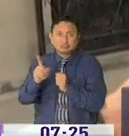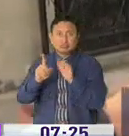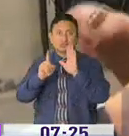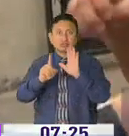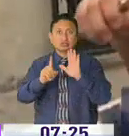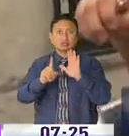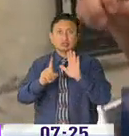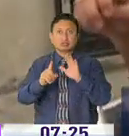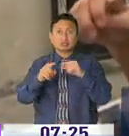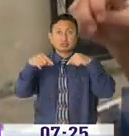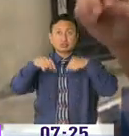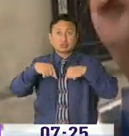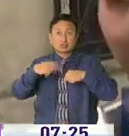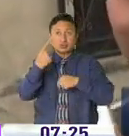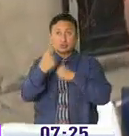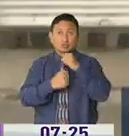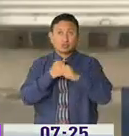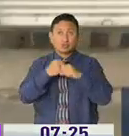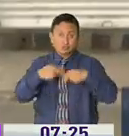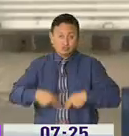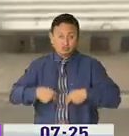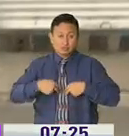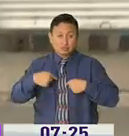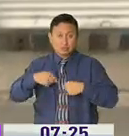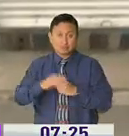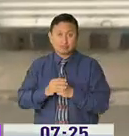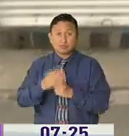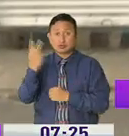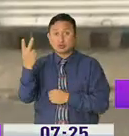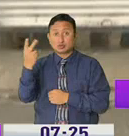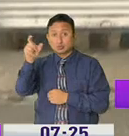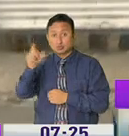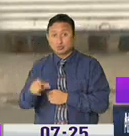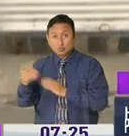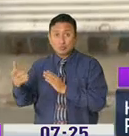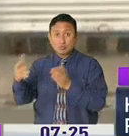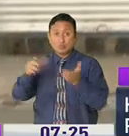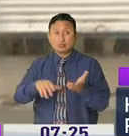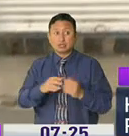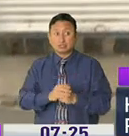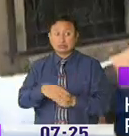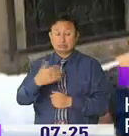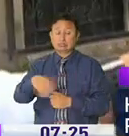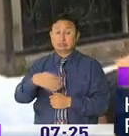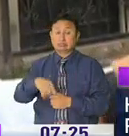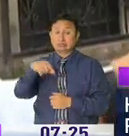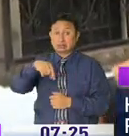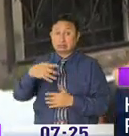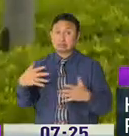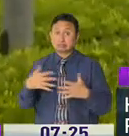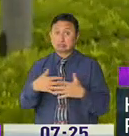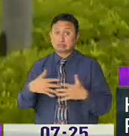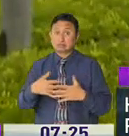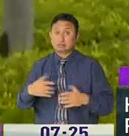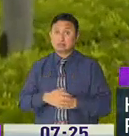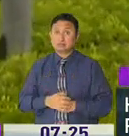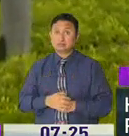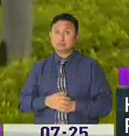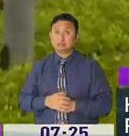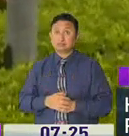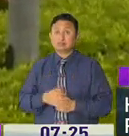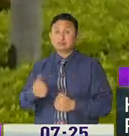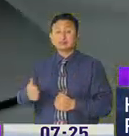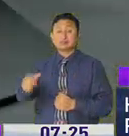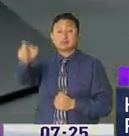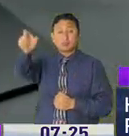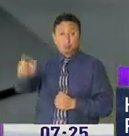un año, ha habido 2 muertos ya. ¿Preocupante? Da miedo salir. Según habitantes del sector, el